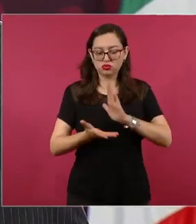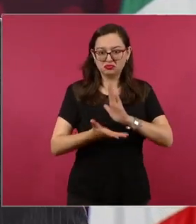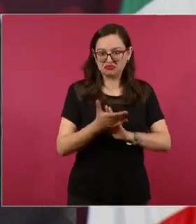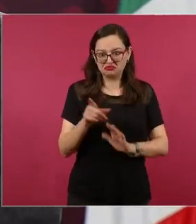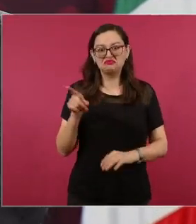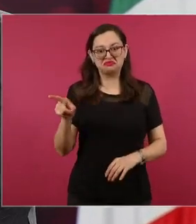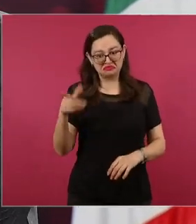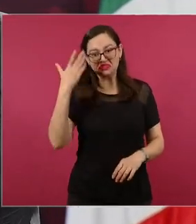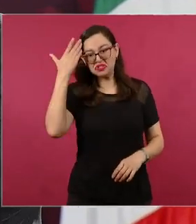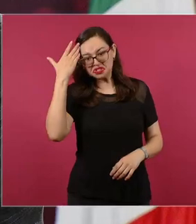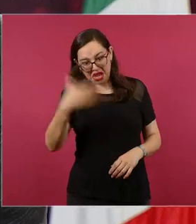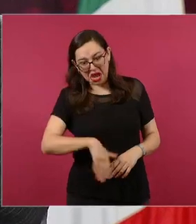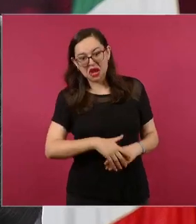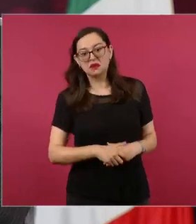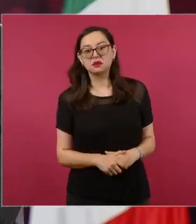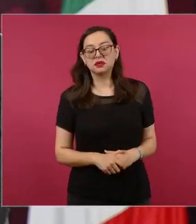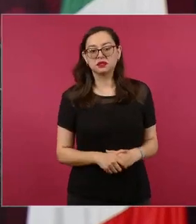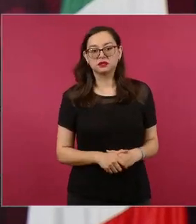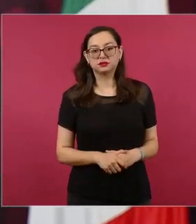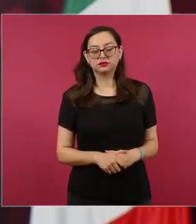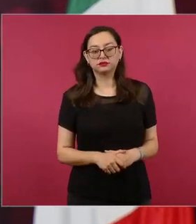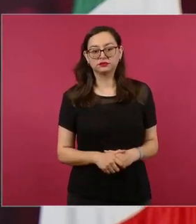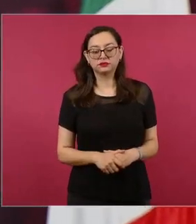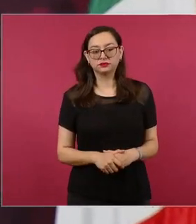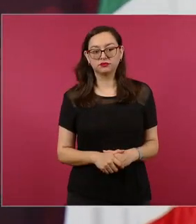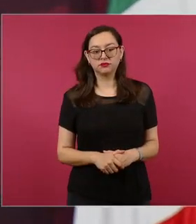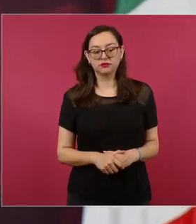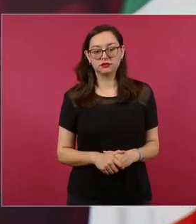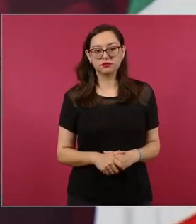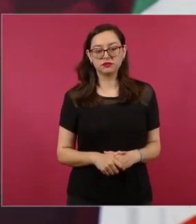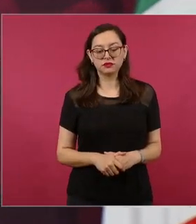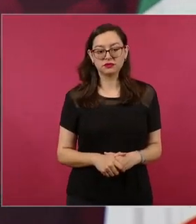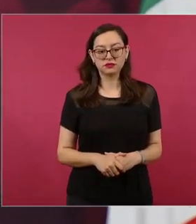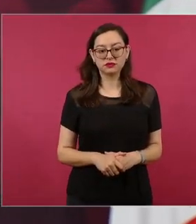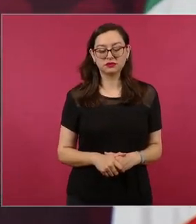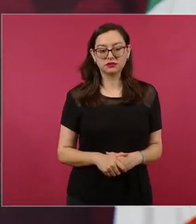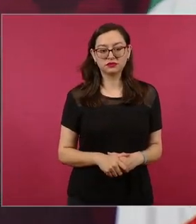hablamos de viaductos,